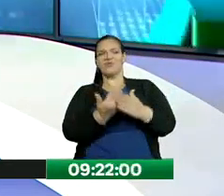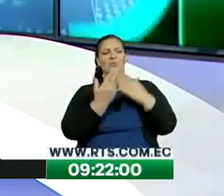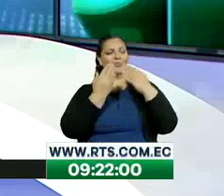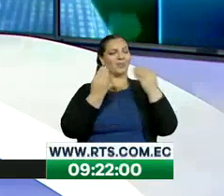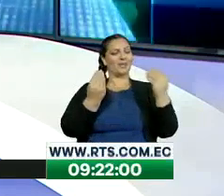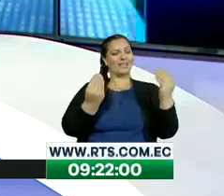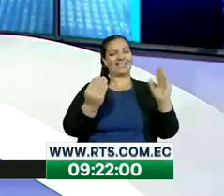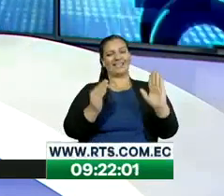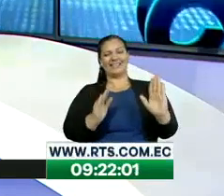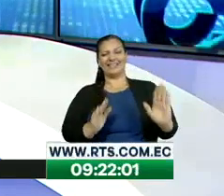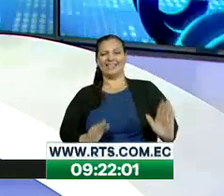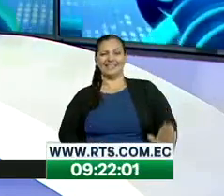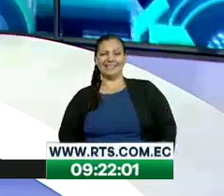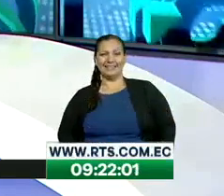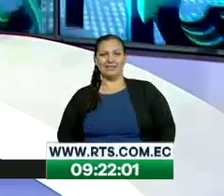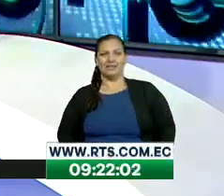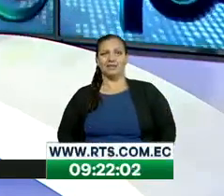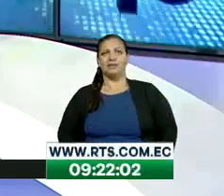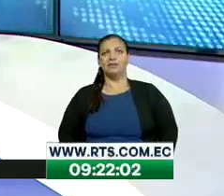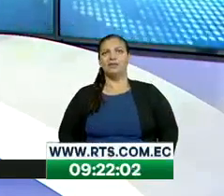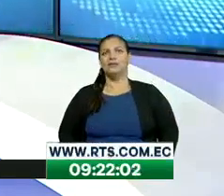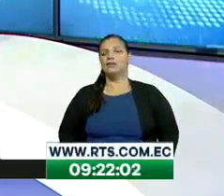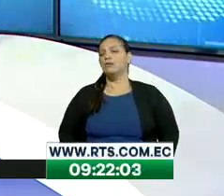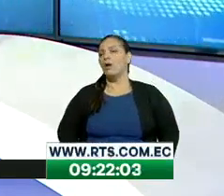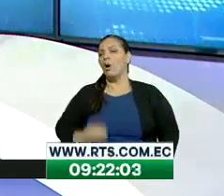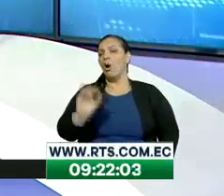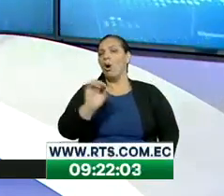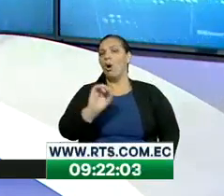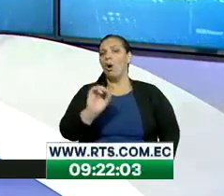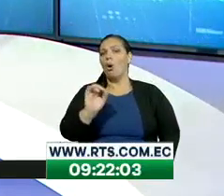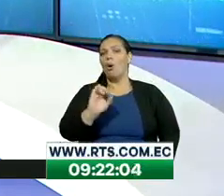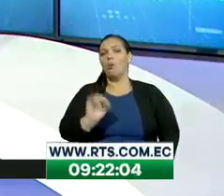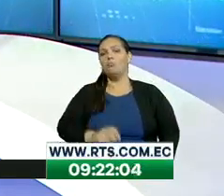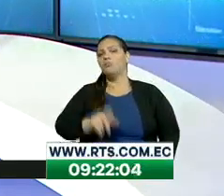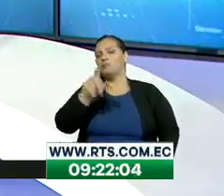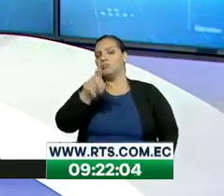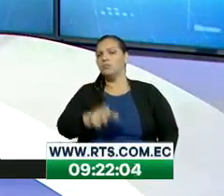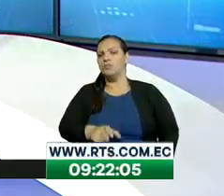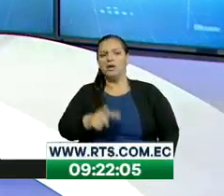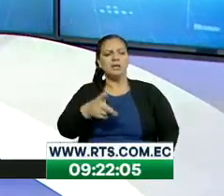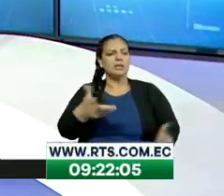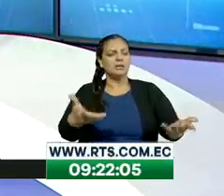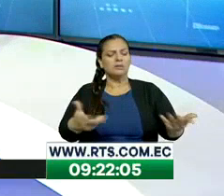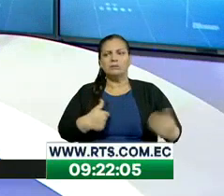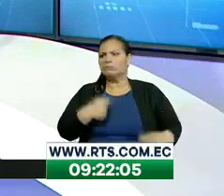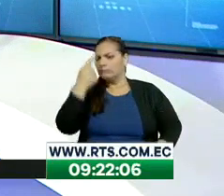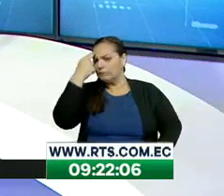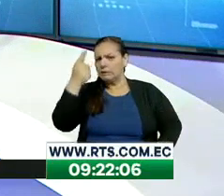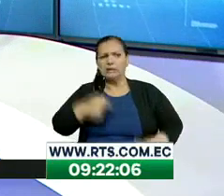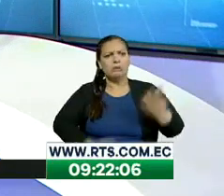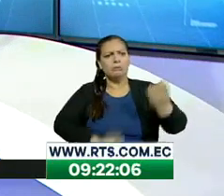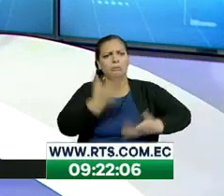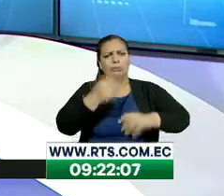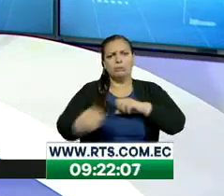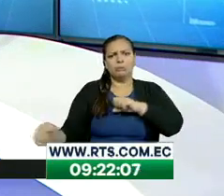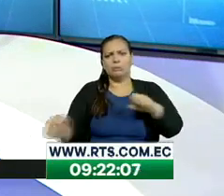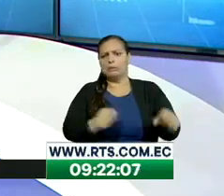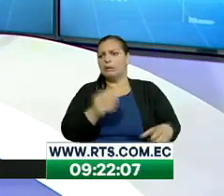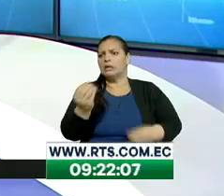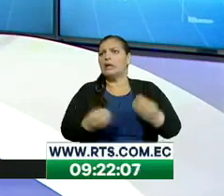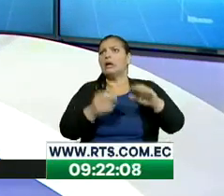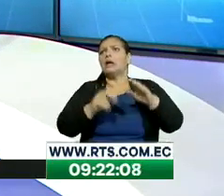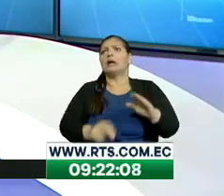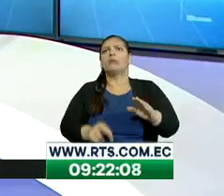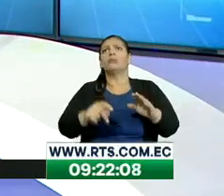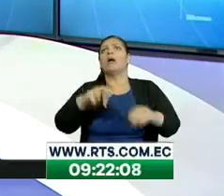ser que la gente tenga que levitar y para pasarse a la escalera o traspasar paredes. Son técnicas modernas que lo que